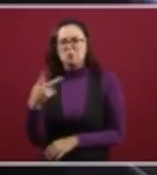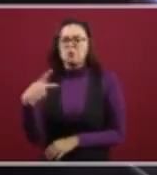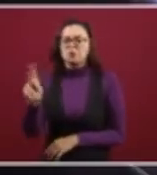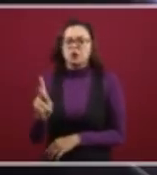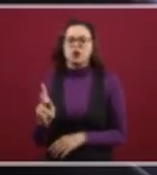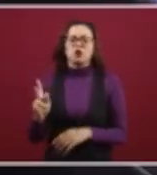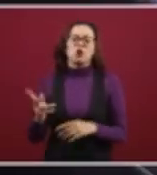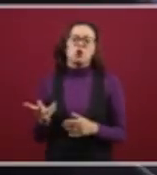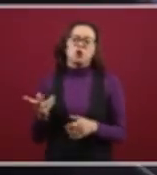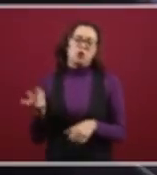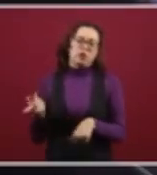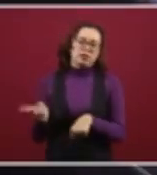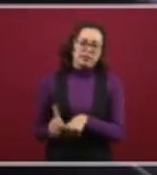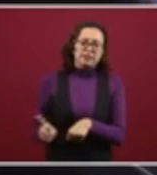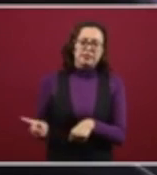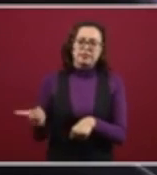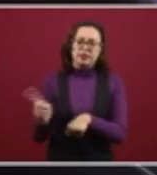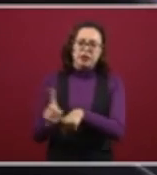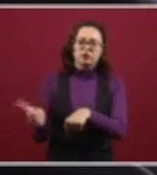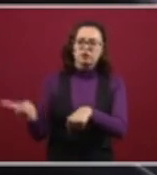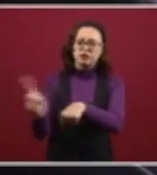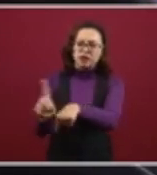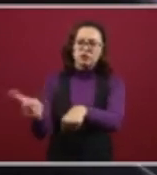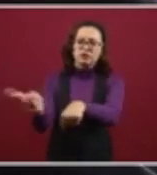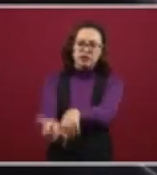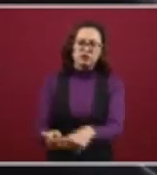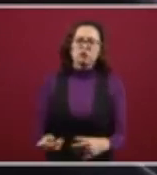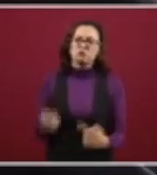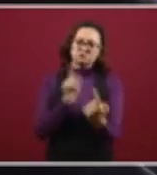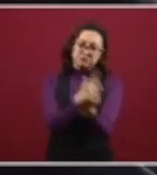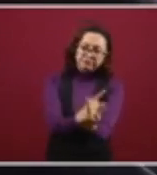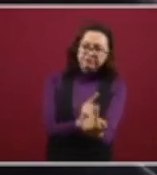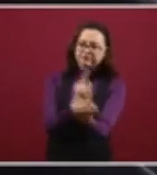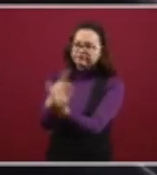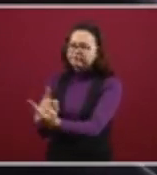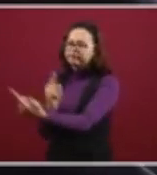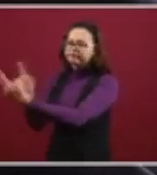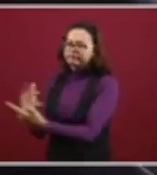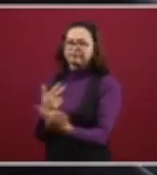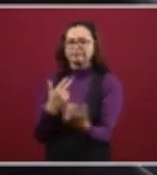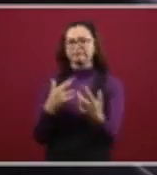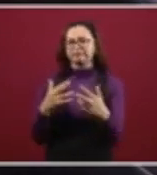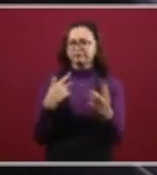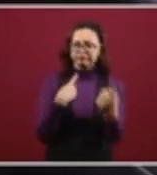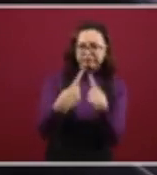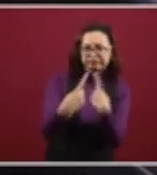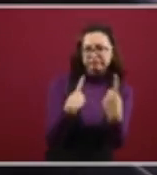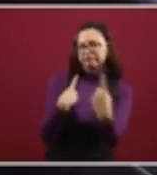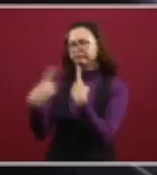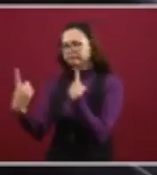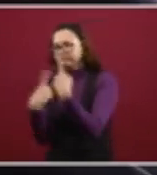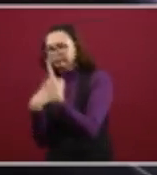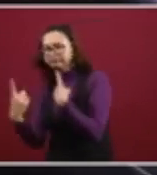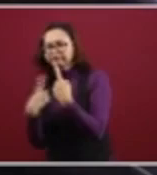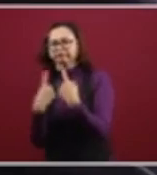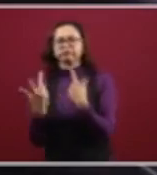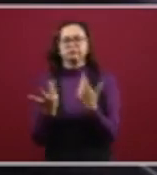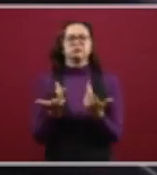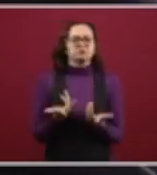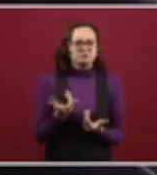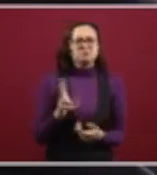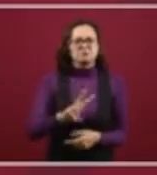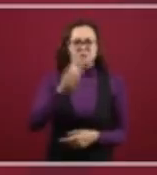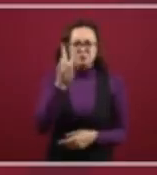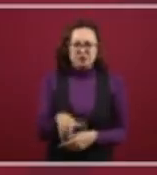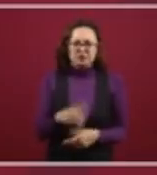19 reuniones de trabajo, una de ellas fue el día de ayer, donde hemos venido expresando que si bien estamos